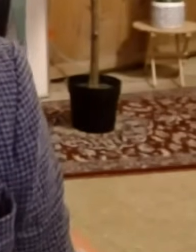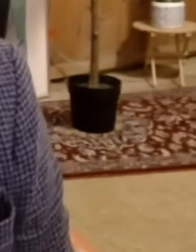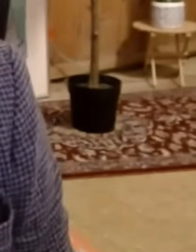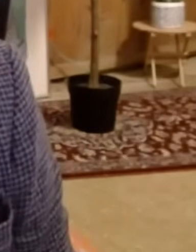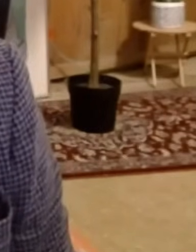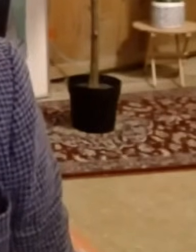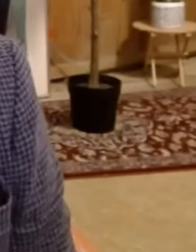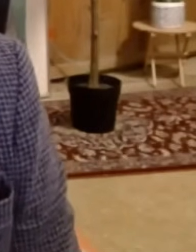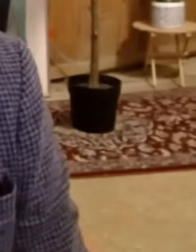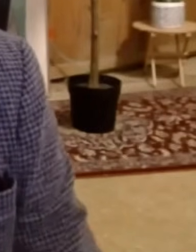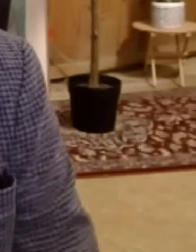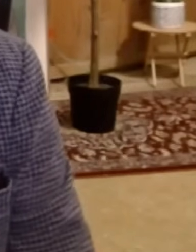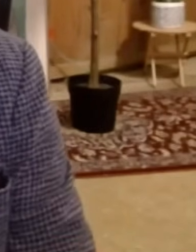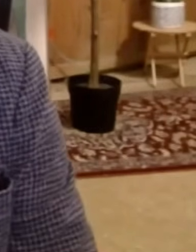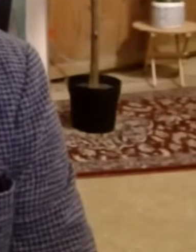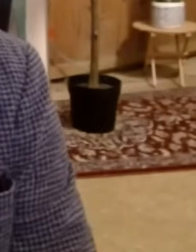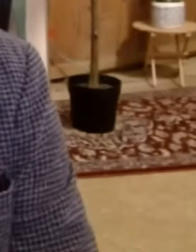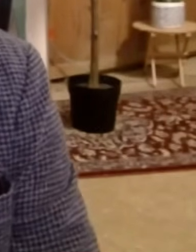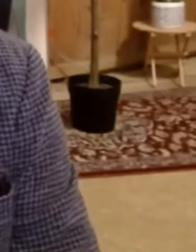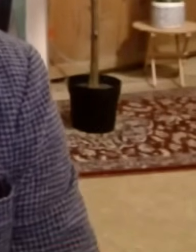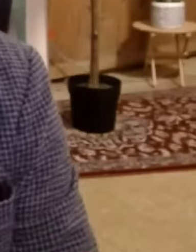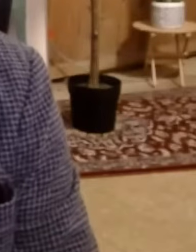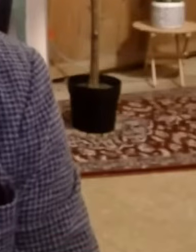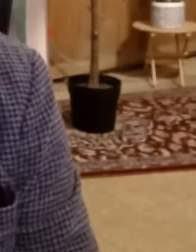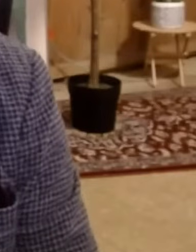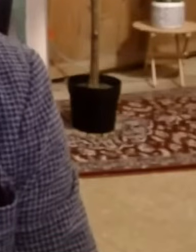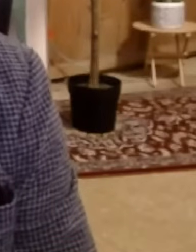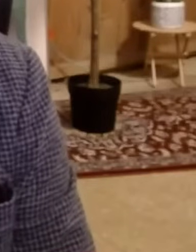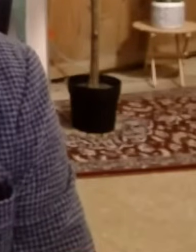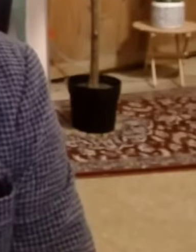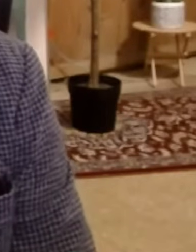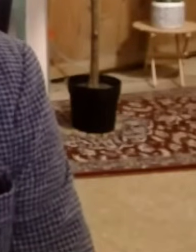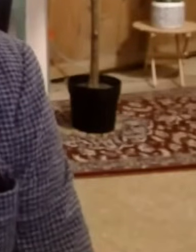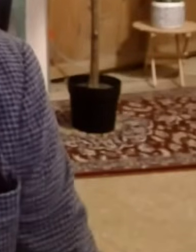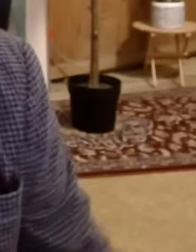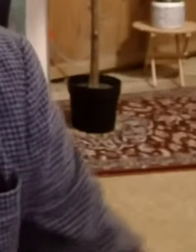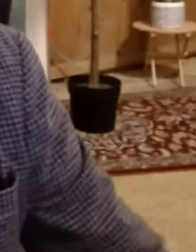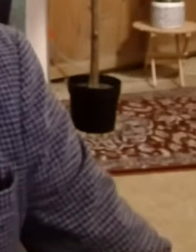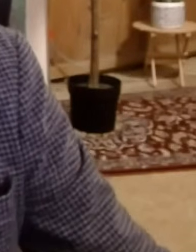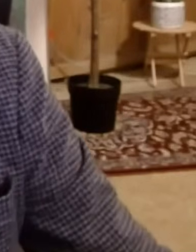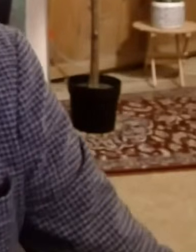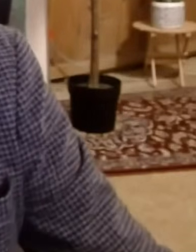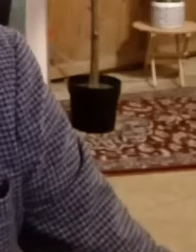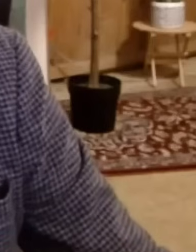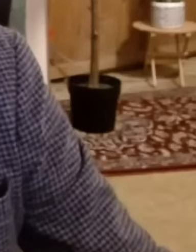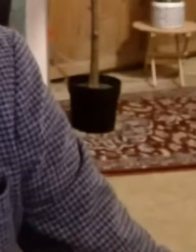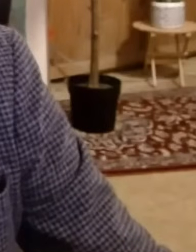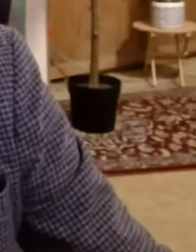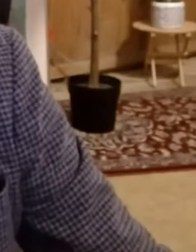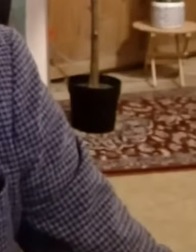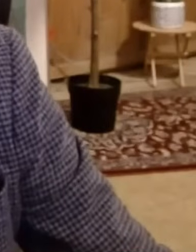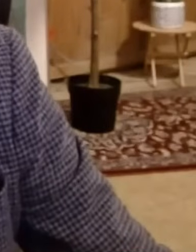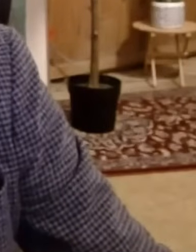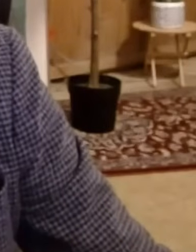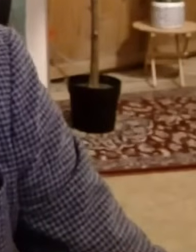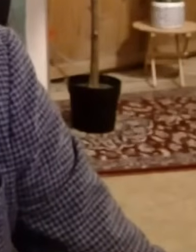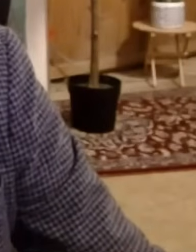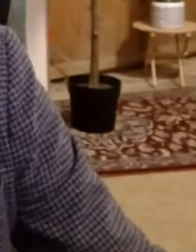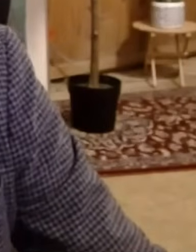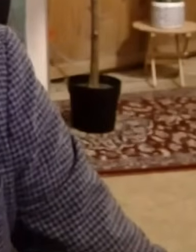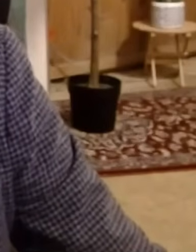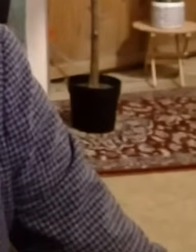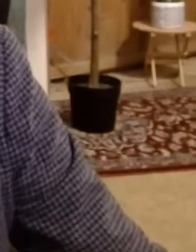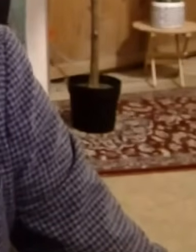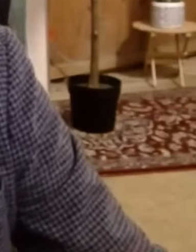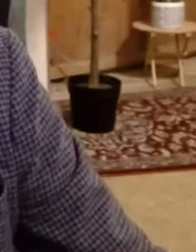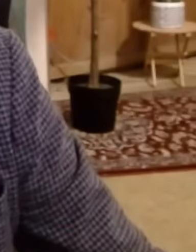no fue un hackeo, sino una extracción ilegal de los datos de muchos de